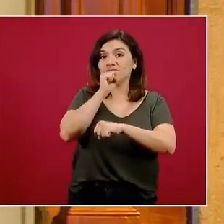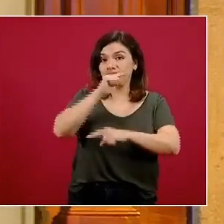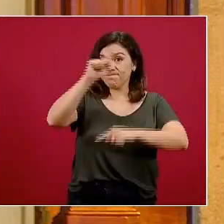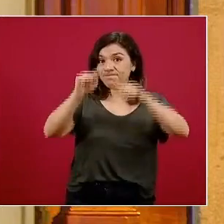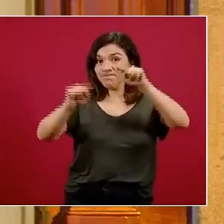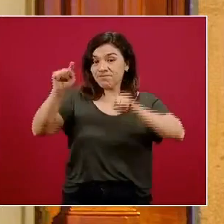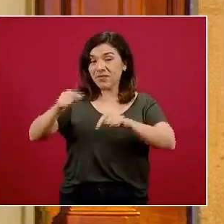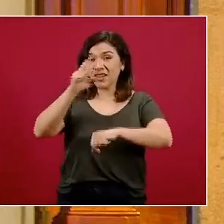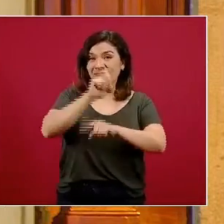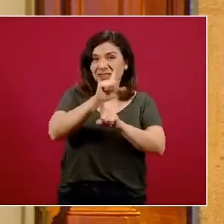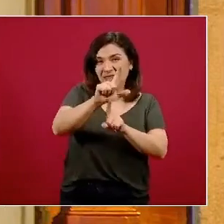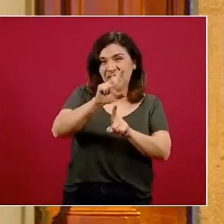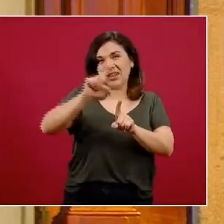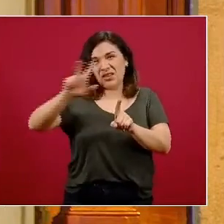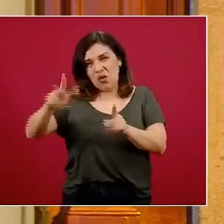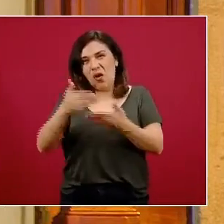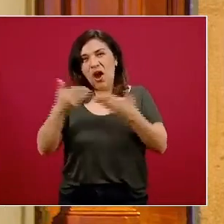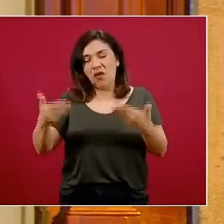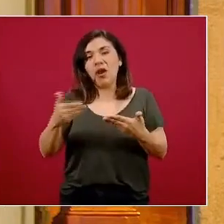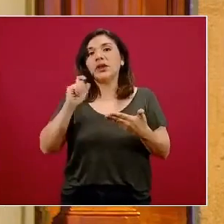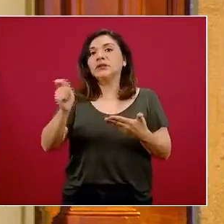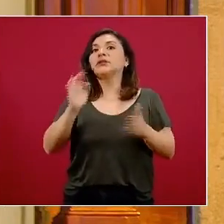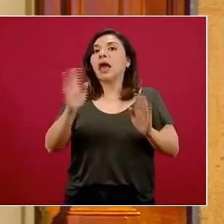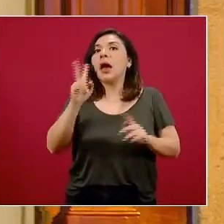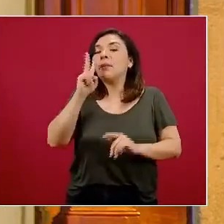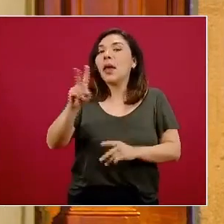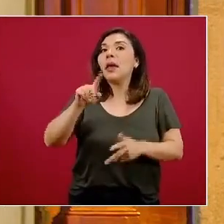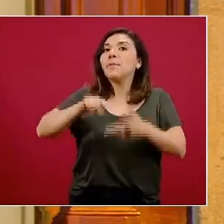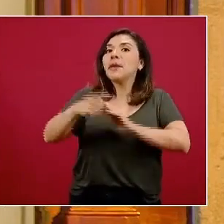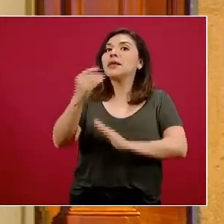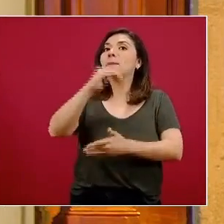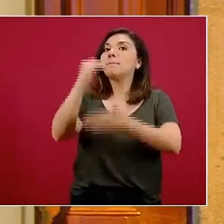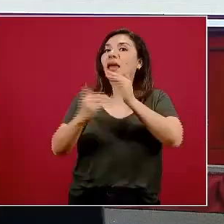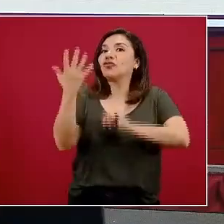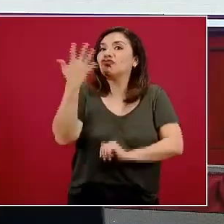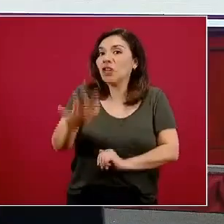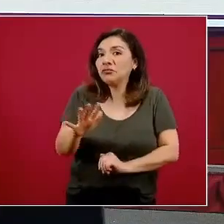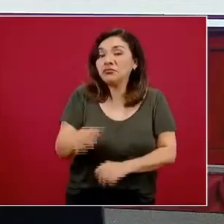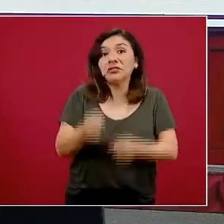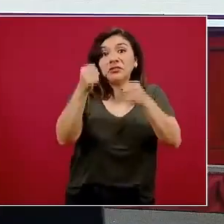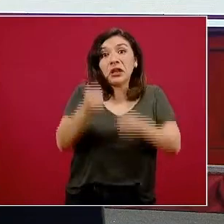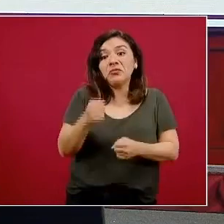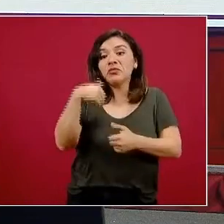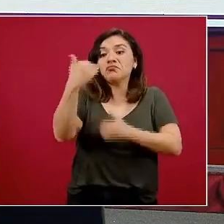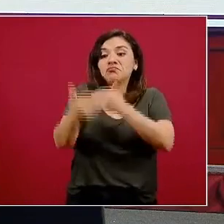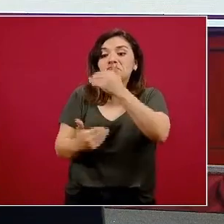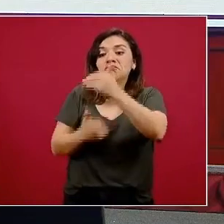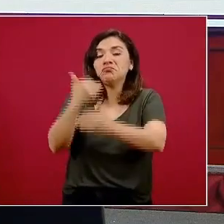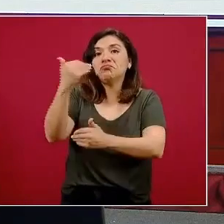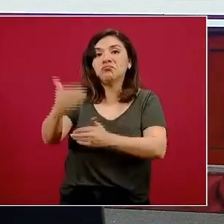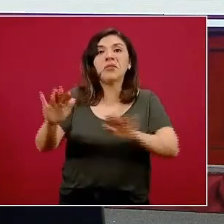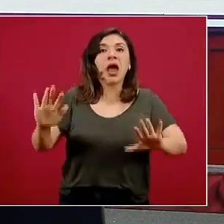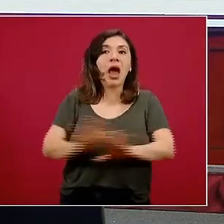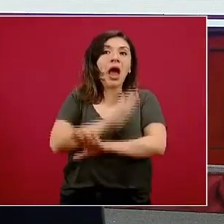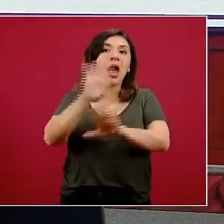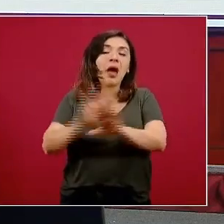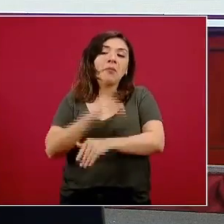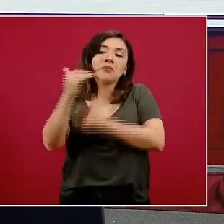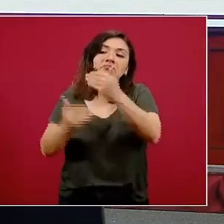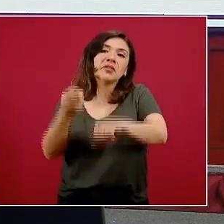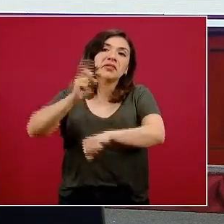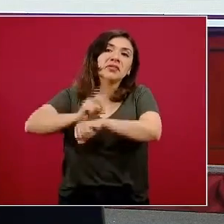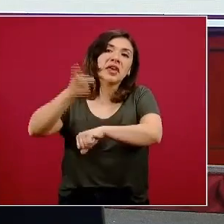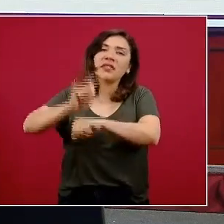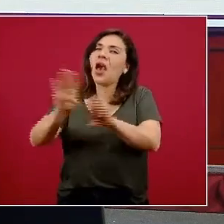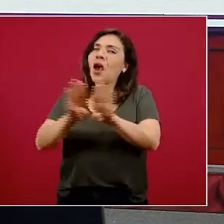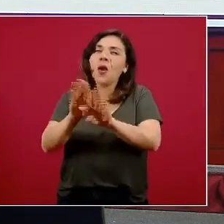ahora de la 37 a la 38, abrimos con un menos 10, de seguro este menos 10 va a ir modificándose en el transcurso de los siguientes días, como